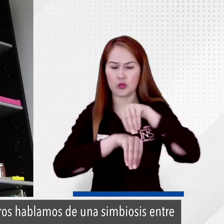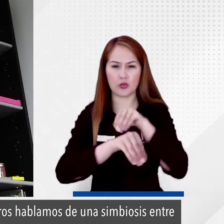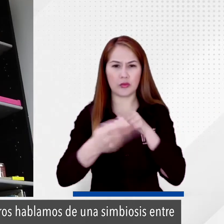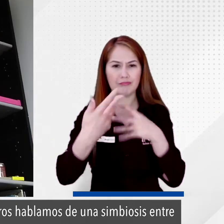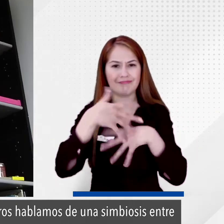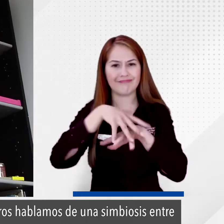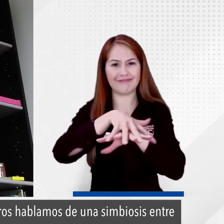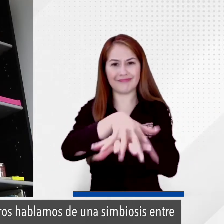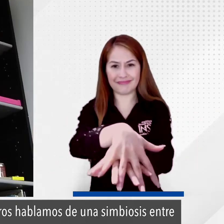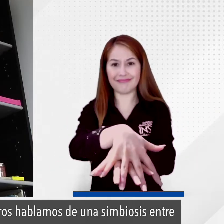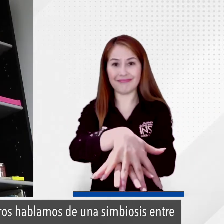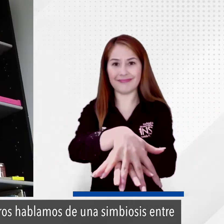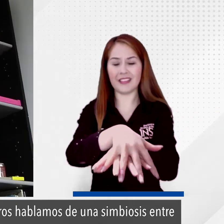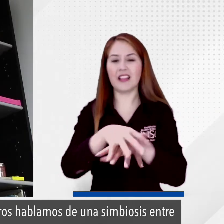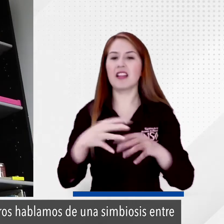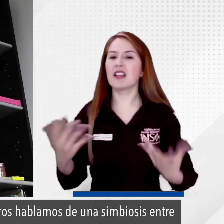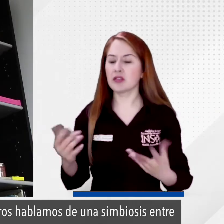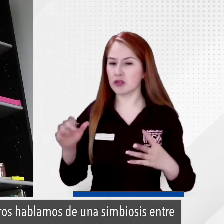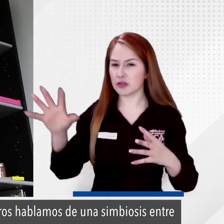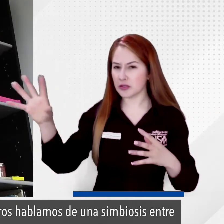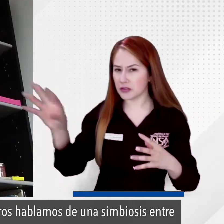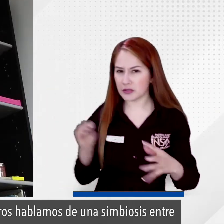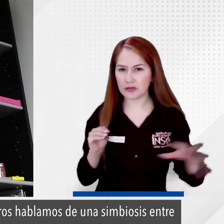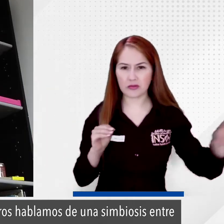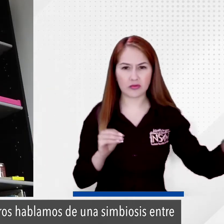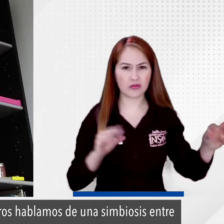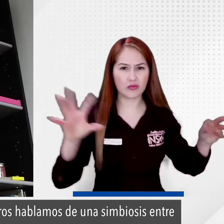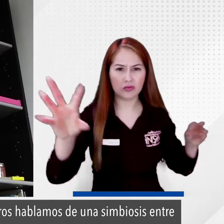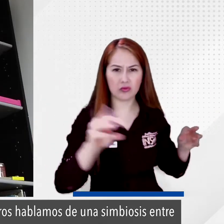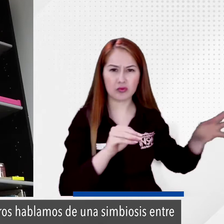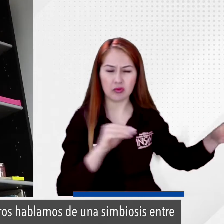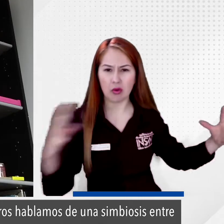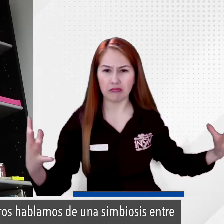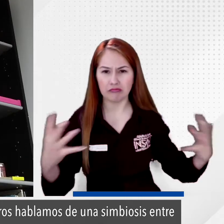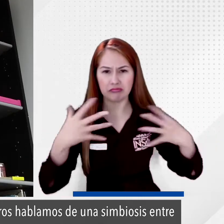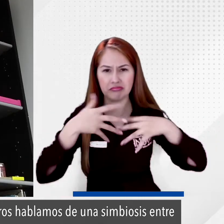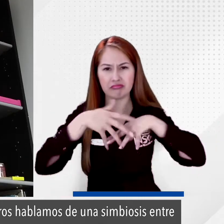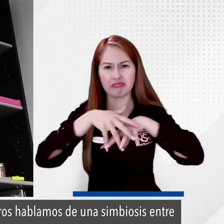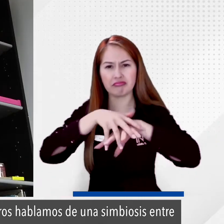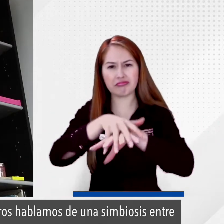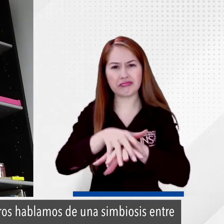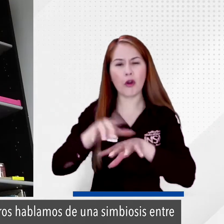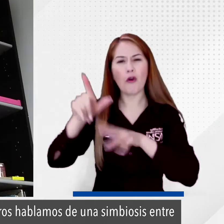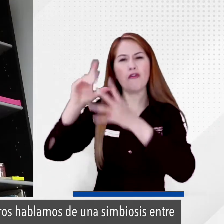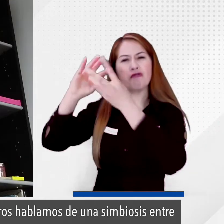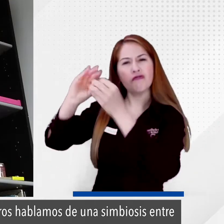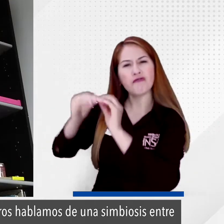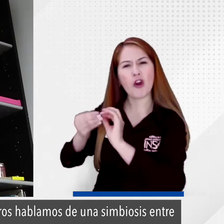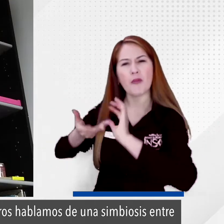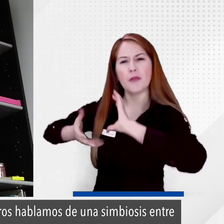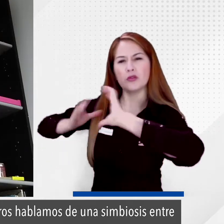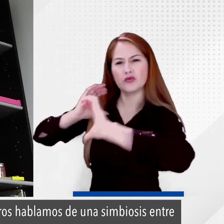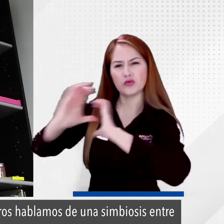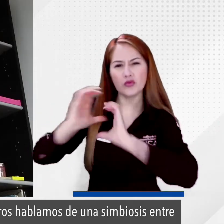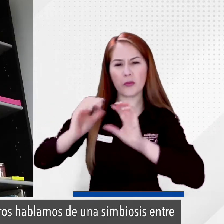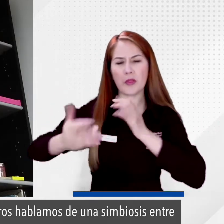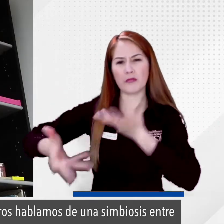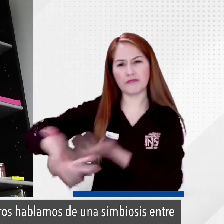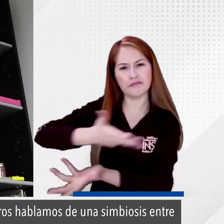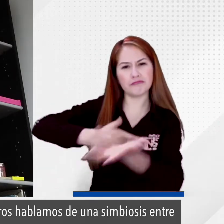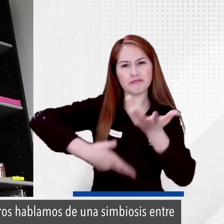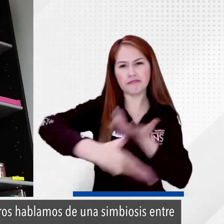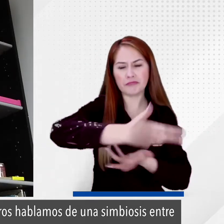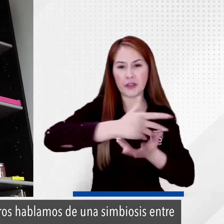nosotros hablamos de híbridos, hablamos como de una simbiosis entre diferentes lenguajes. O sea, no nos